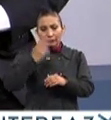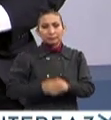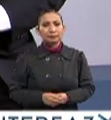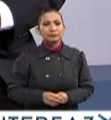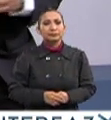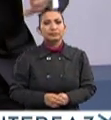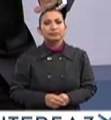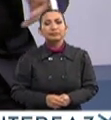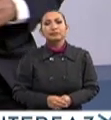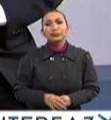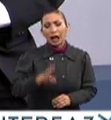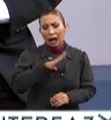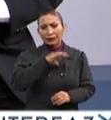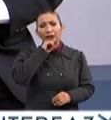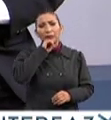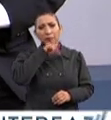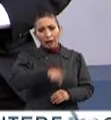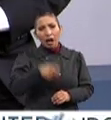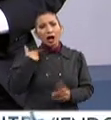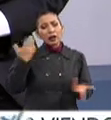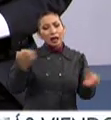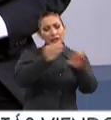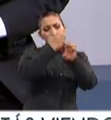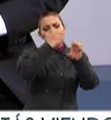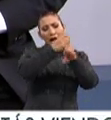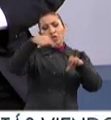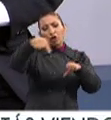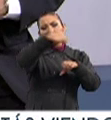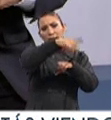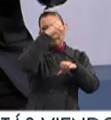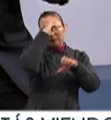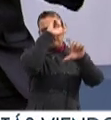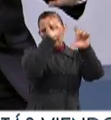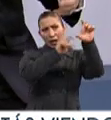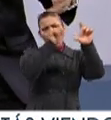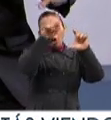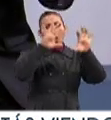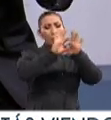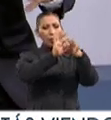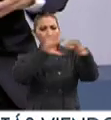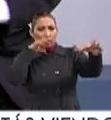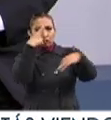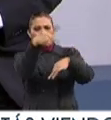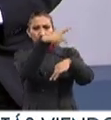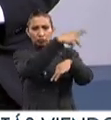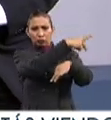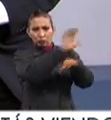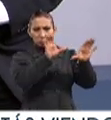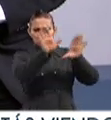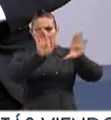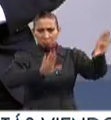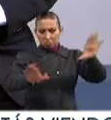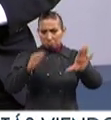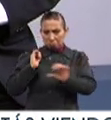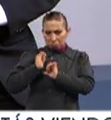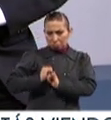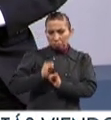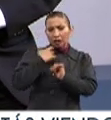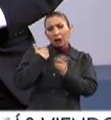universidad. Existe también en los estados de nuestro país una especie de descentralización, sobre todo aprovechando